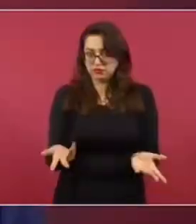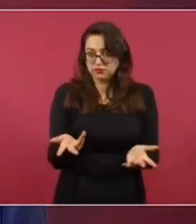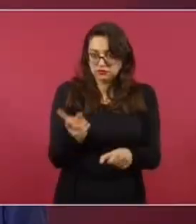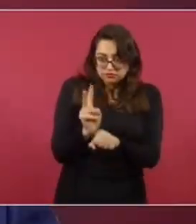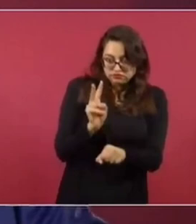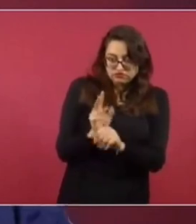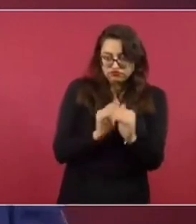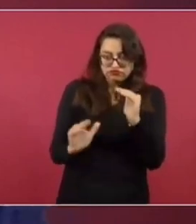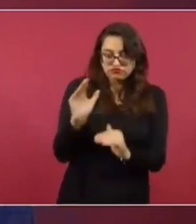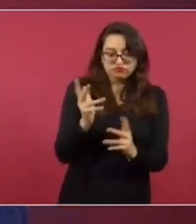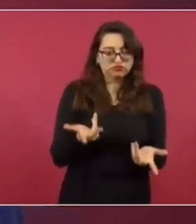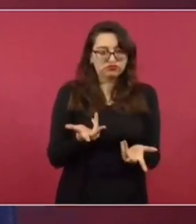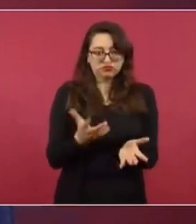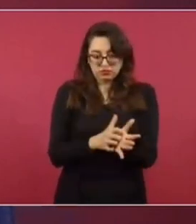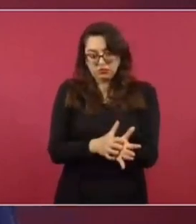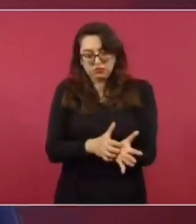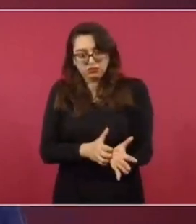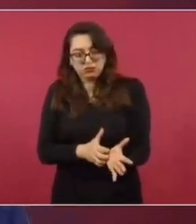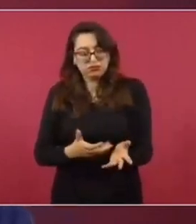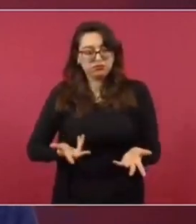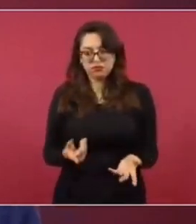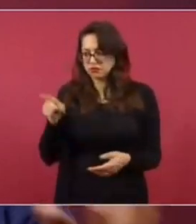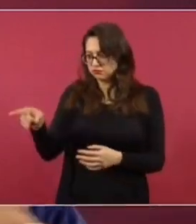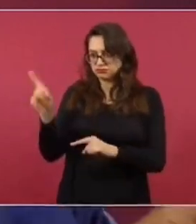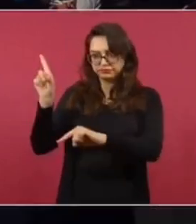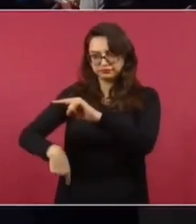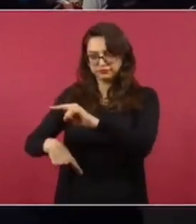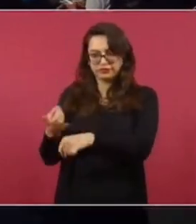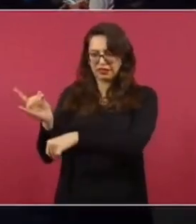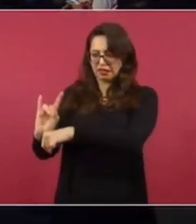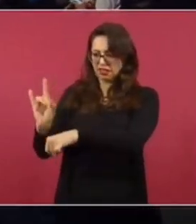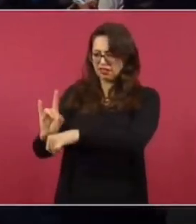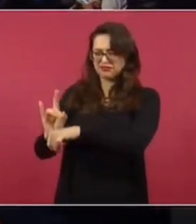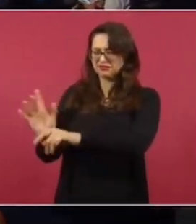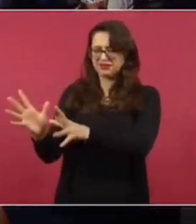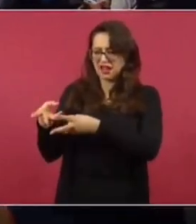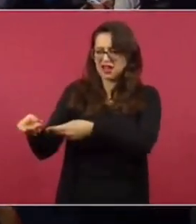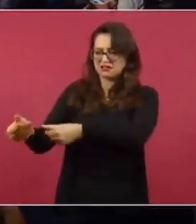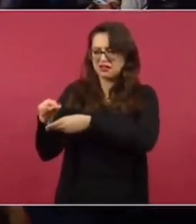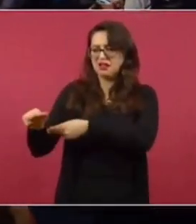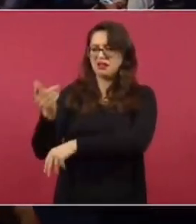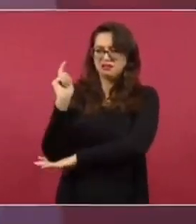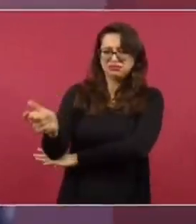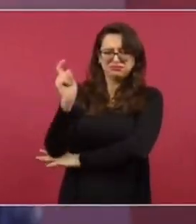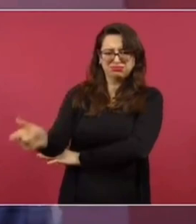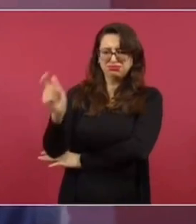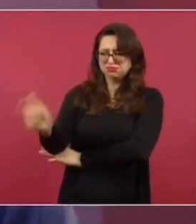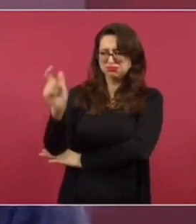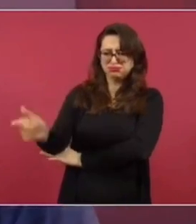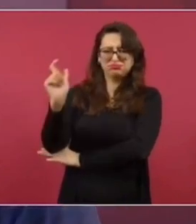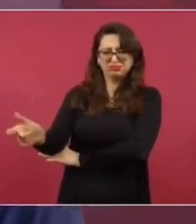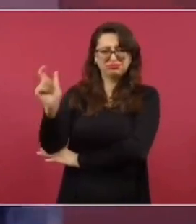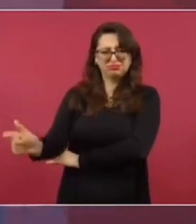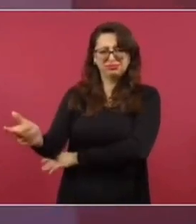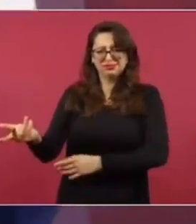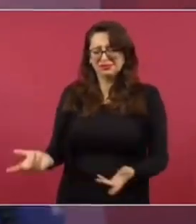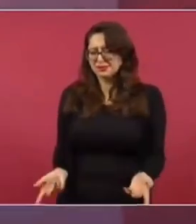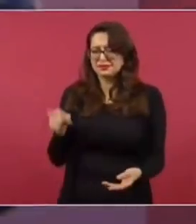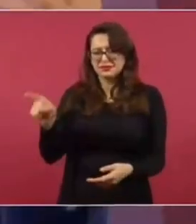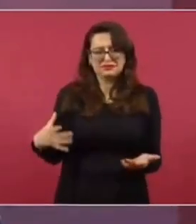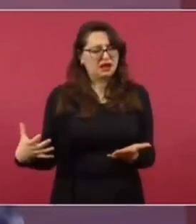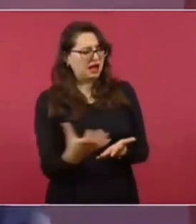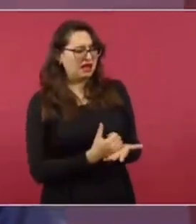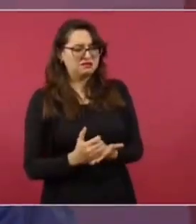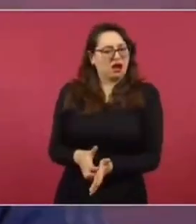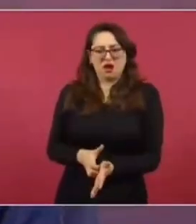Federación. ¿Y cuánto nos ahorramos por dejar de simular y de estar manteniendo agentes que ganan